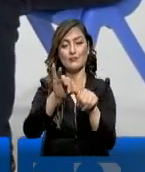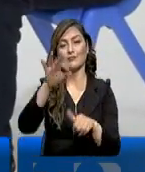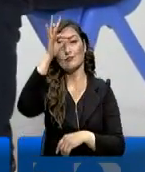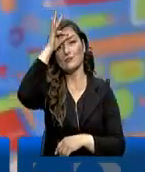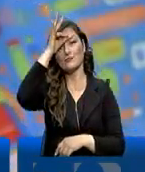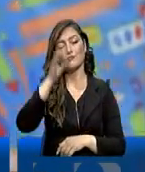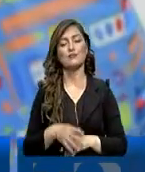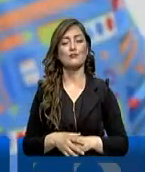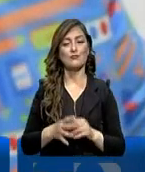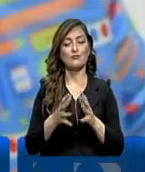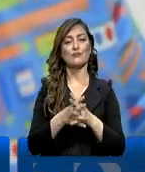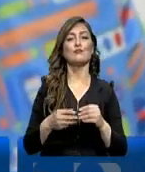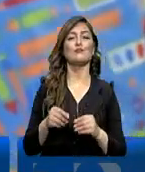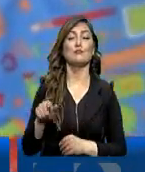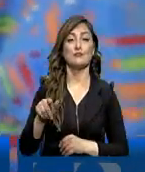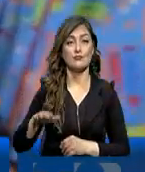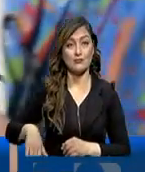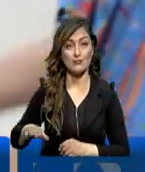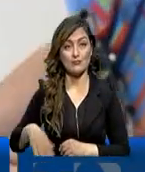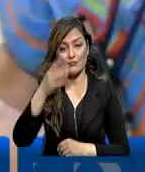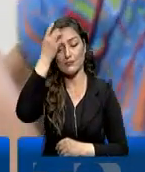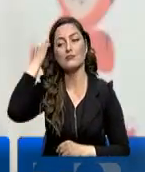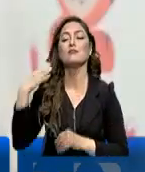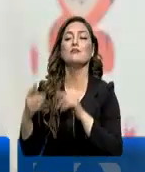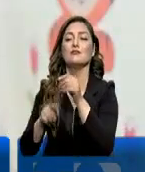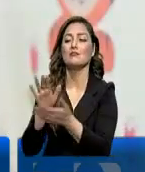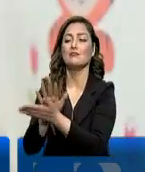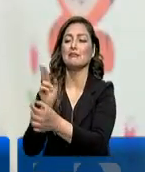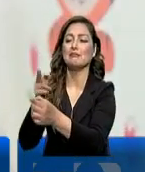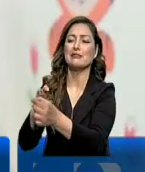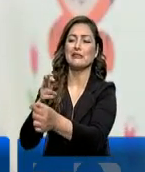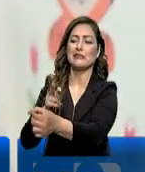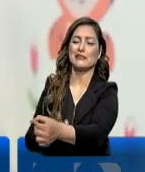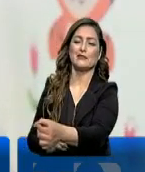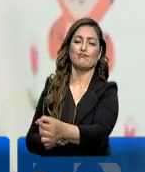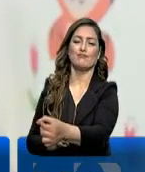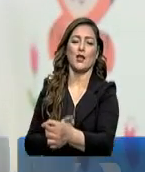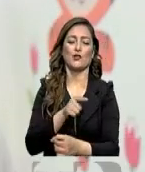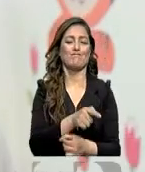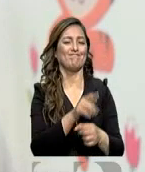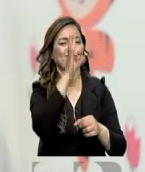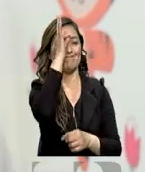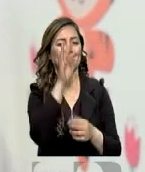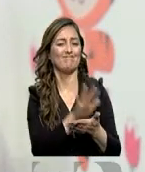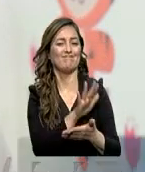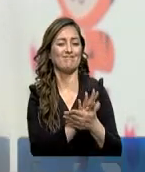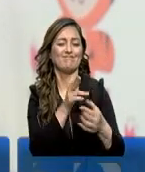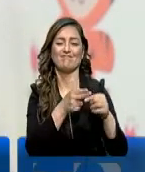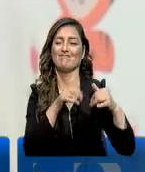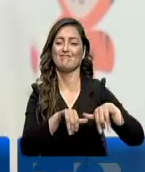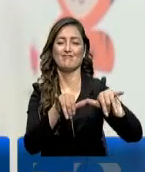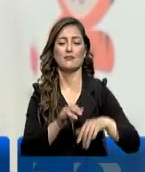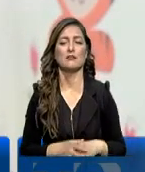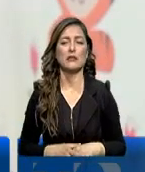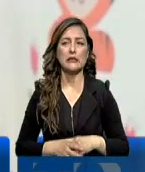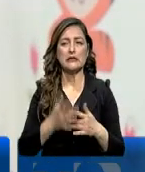una alternativa para evitar un retraso y deserción escolar. Lastimosamente las estancias hospitalarias prolongadas, sobre todo